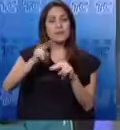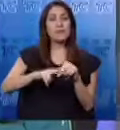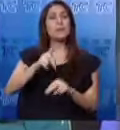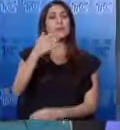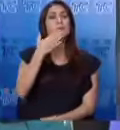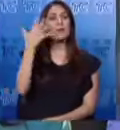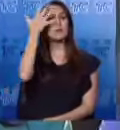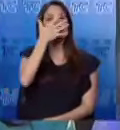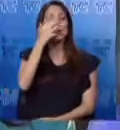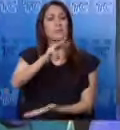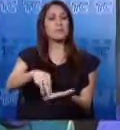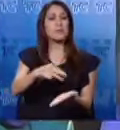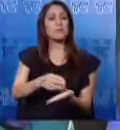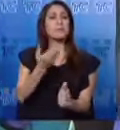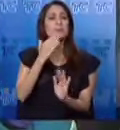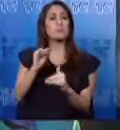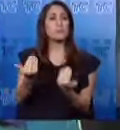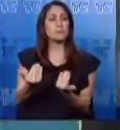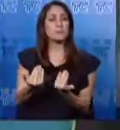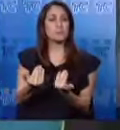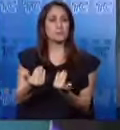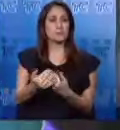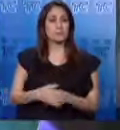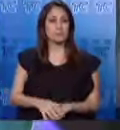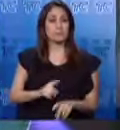los esmeraldeños construir? Pero